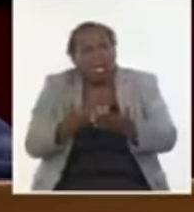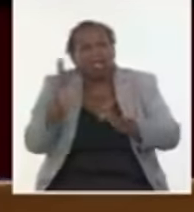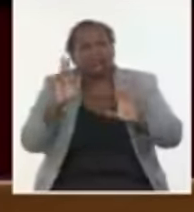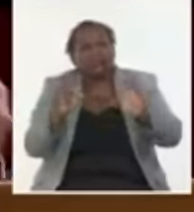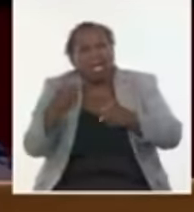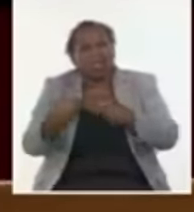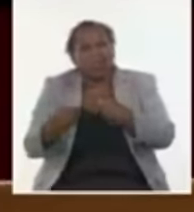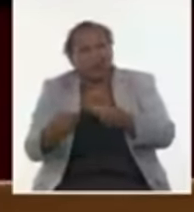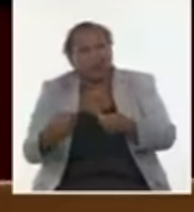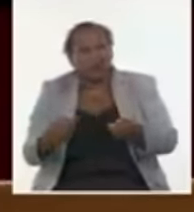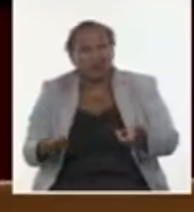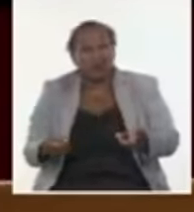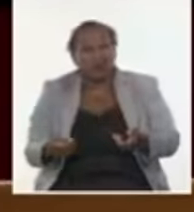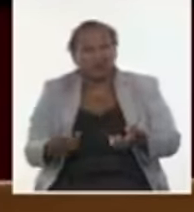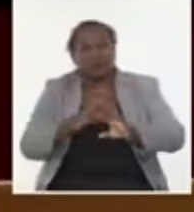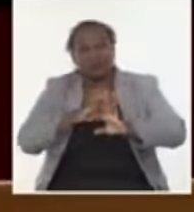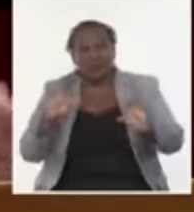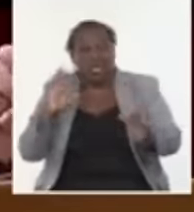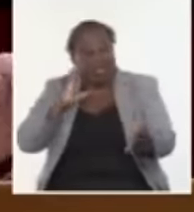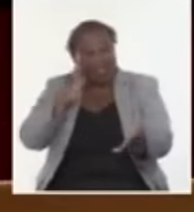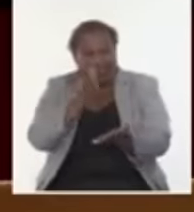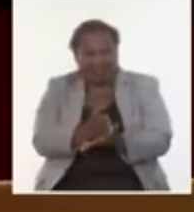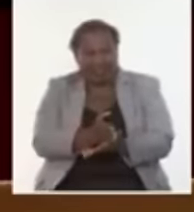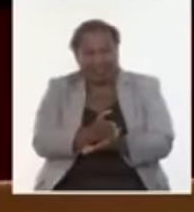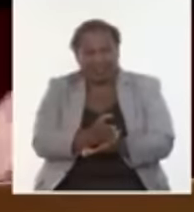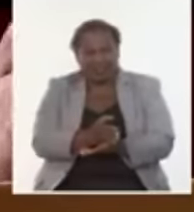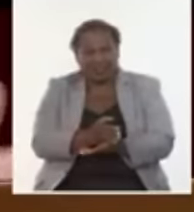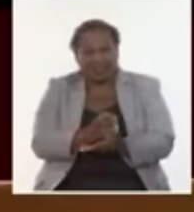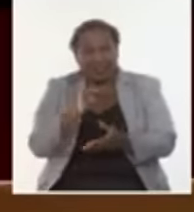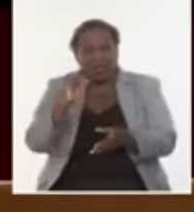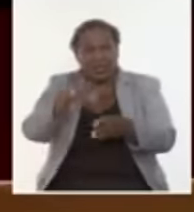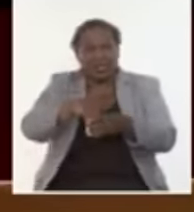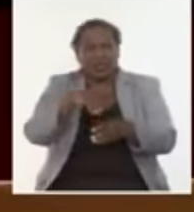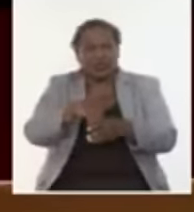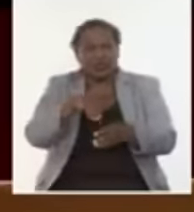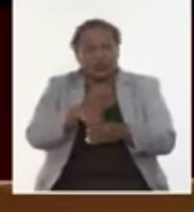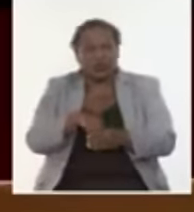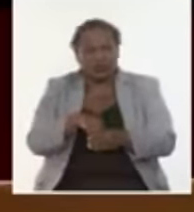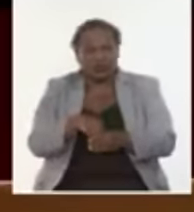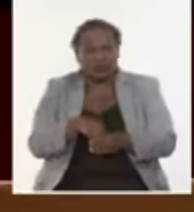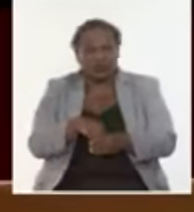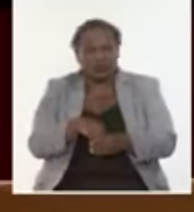Ahora, yendo directamente a los ingresos